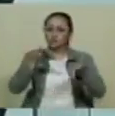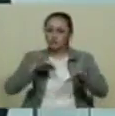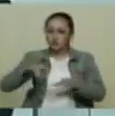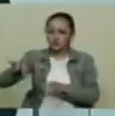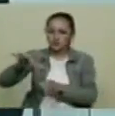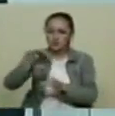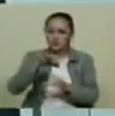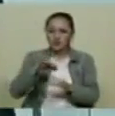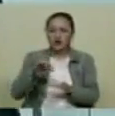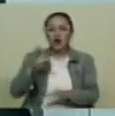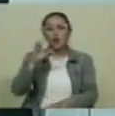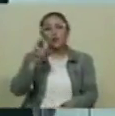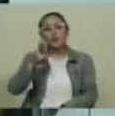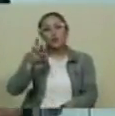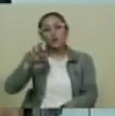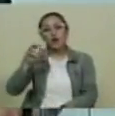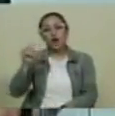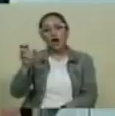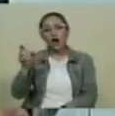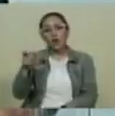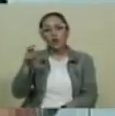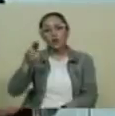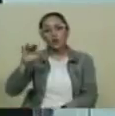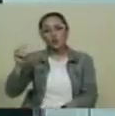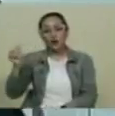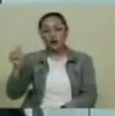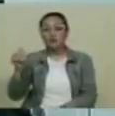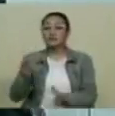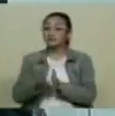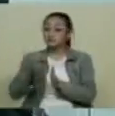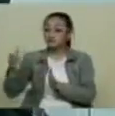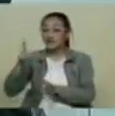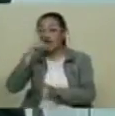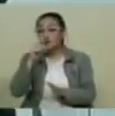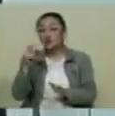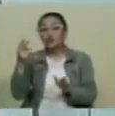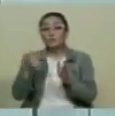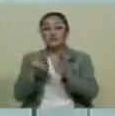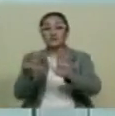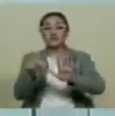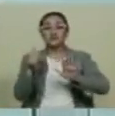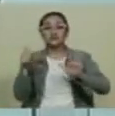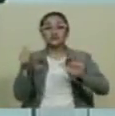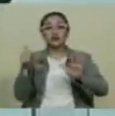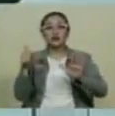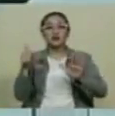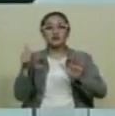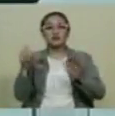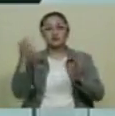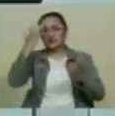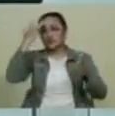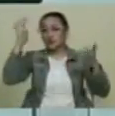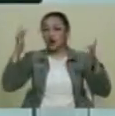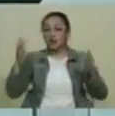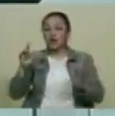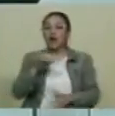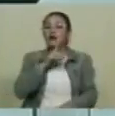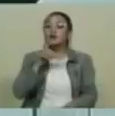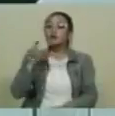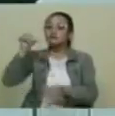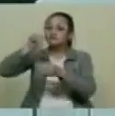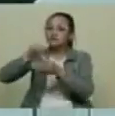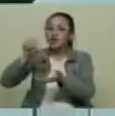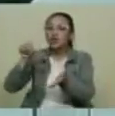de la curagua. Y en el año 2016, el carnaval del Callao fue